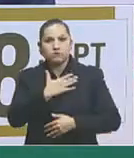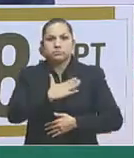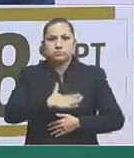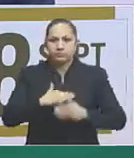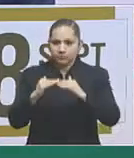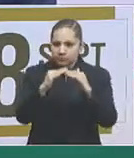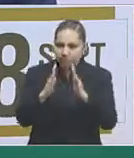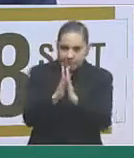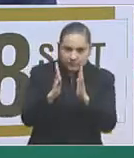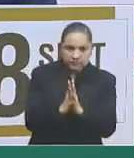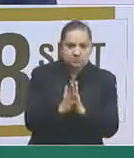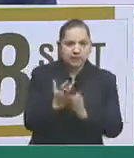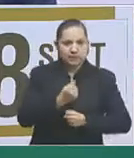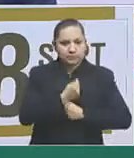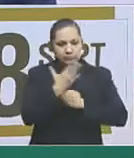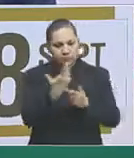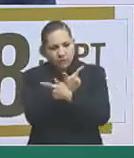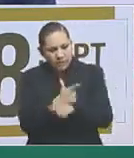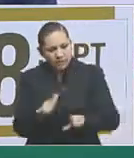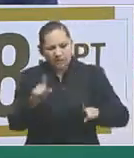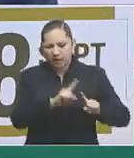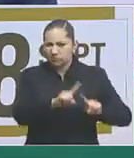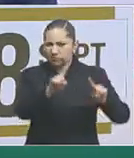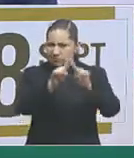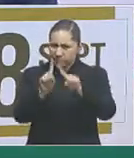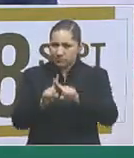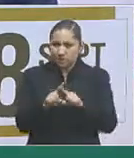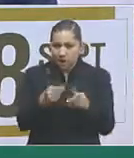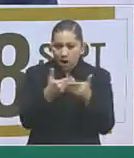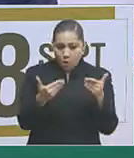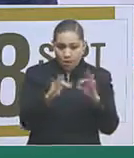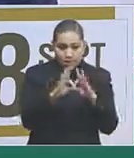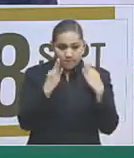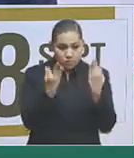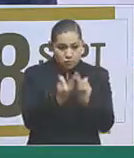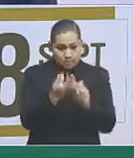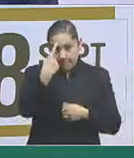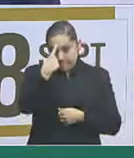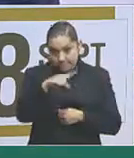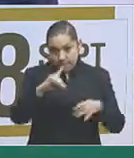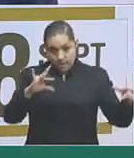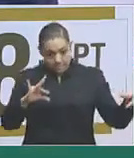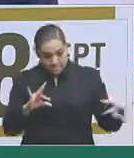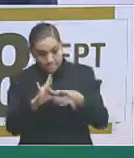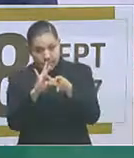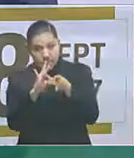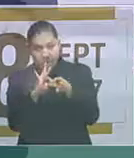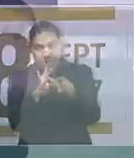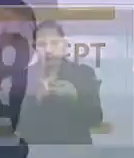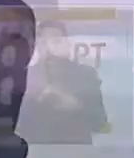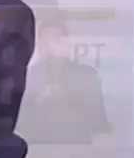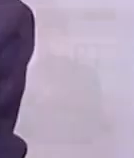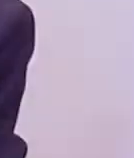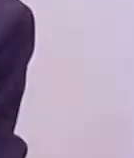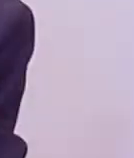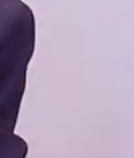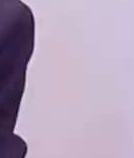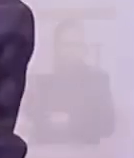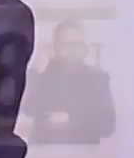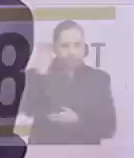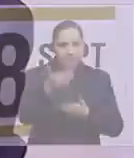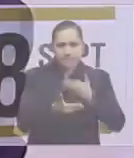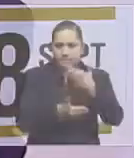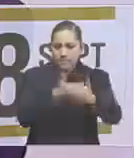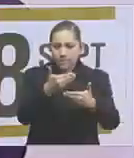aceleración y el ritmo de adaptación pareciera ser el imperativo se acelera mucho el